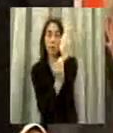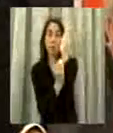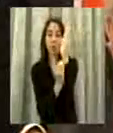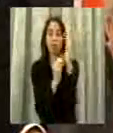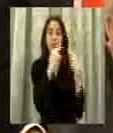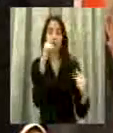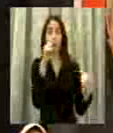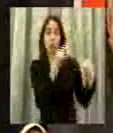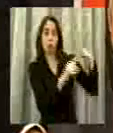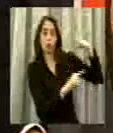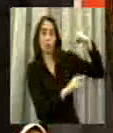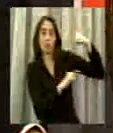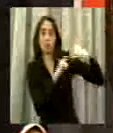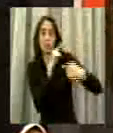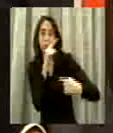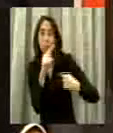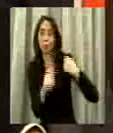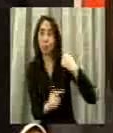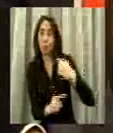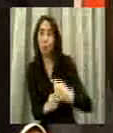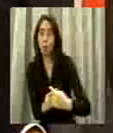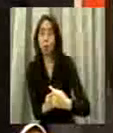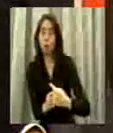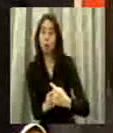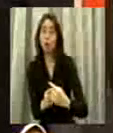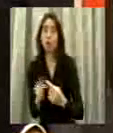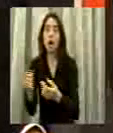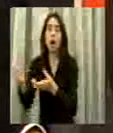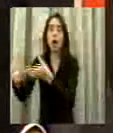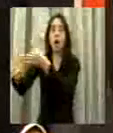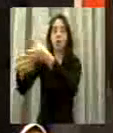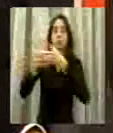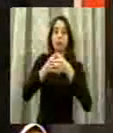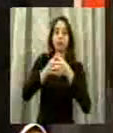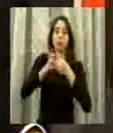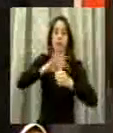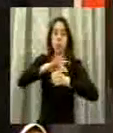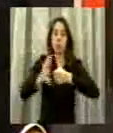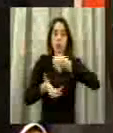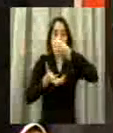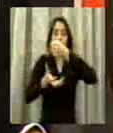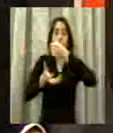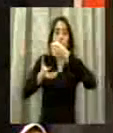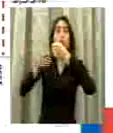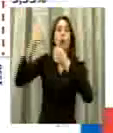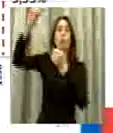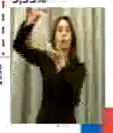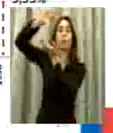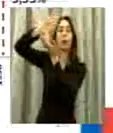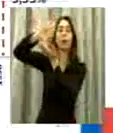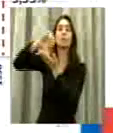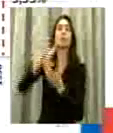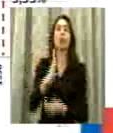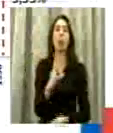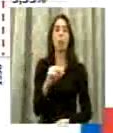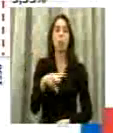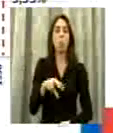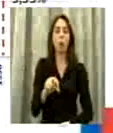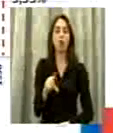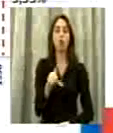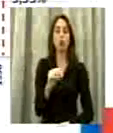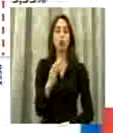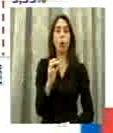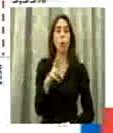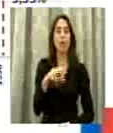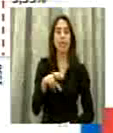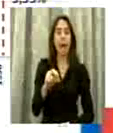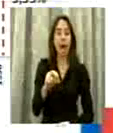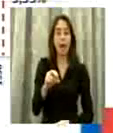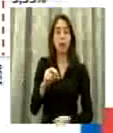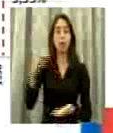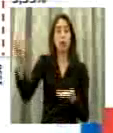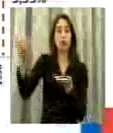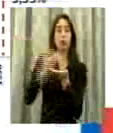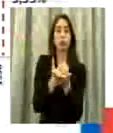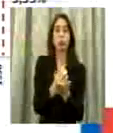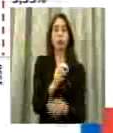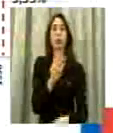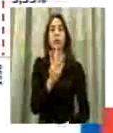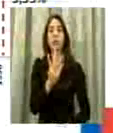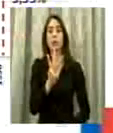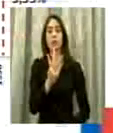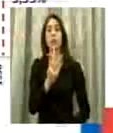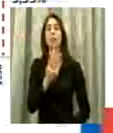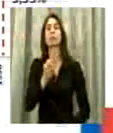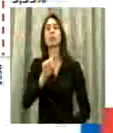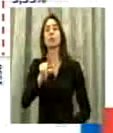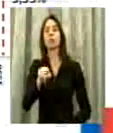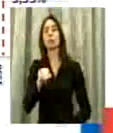en su historia recursos en el exterior a través de un bono soberano, como lo que captó Chile, a la tasa de 2.38,